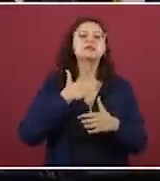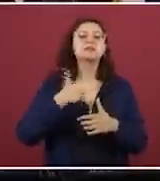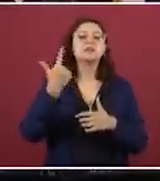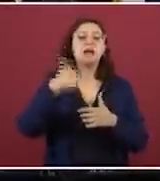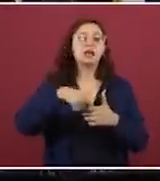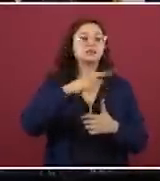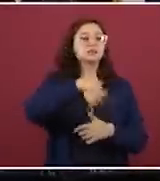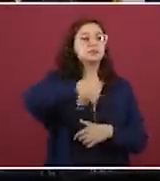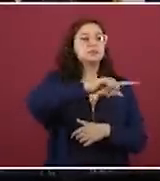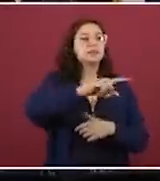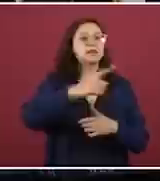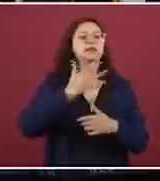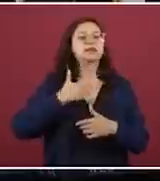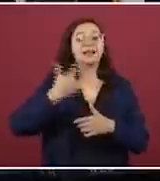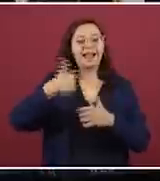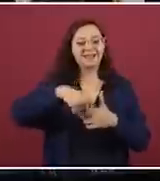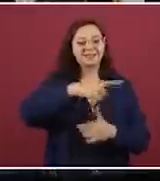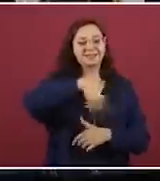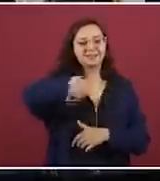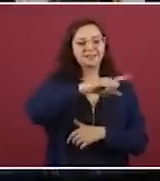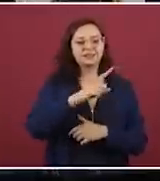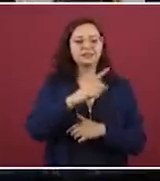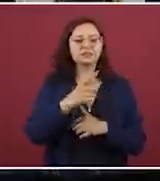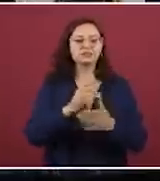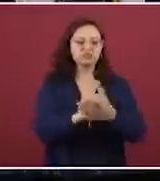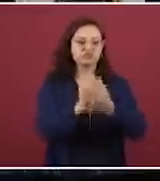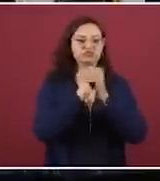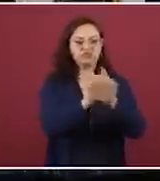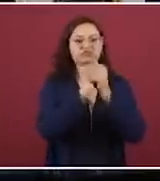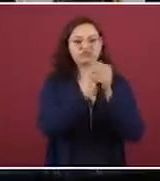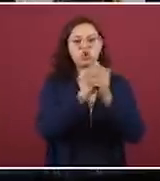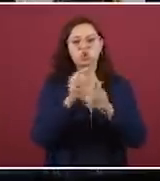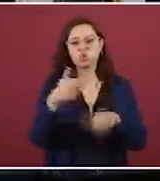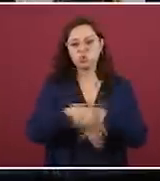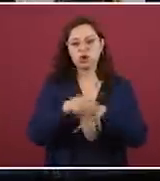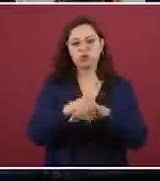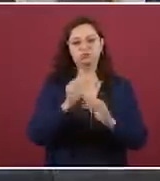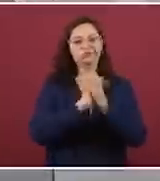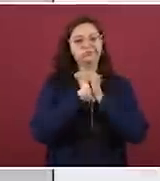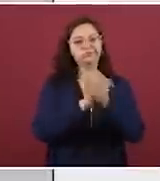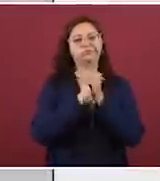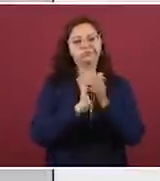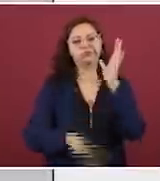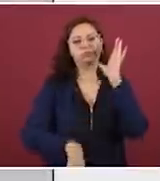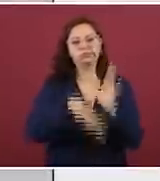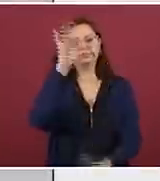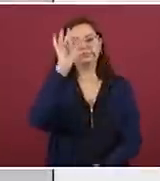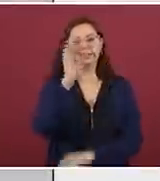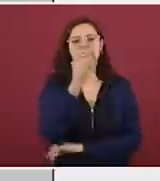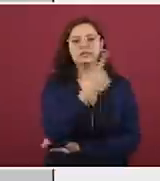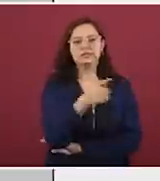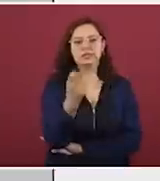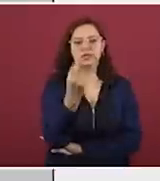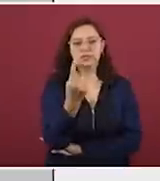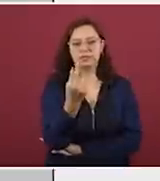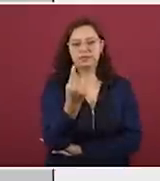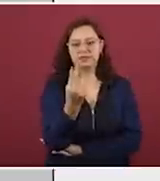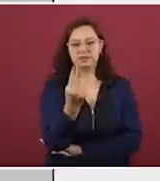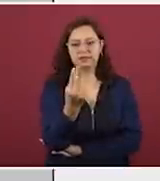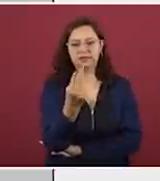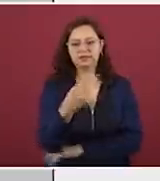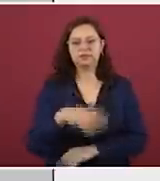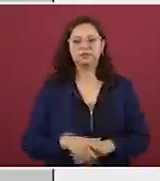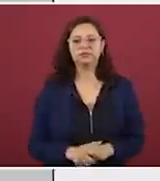sorteo electrónico salieron 125 gasolineras de todo México. Hubo inmovilizaciones en